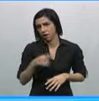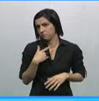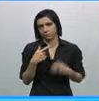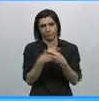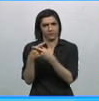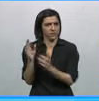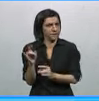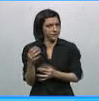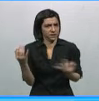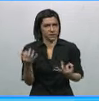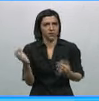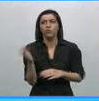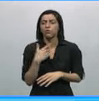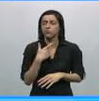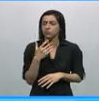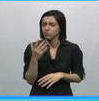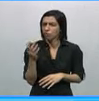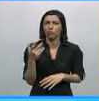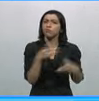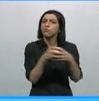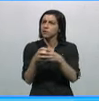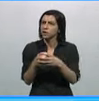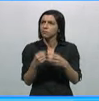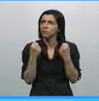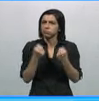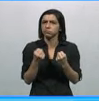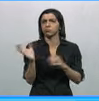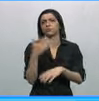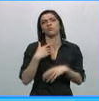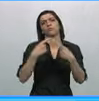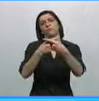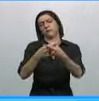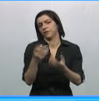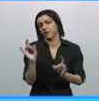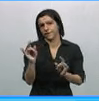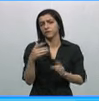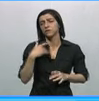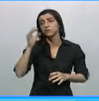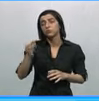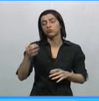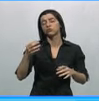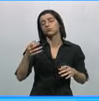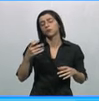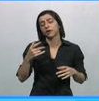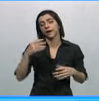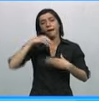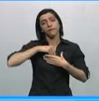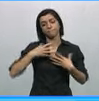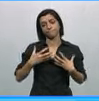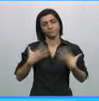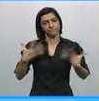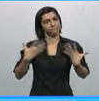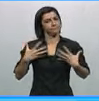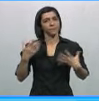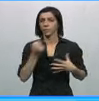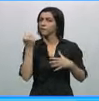partidos se juegan algo, y como dijiste, la parte anímica es fundamental, porque ya